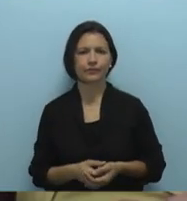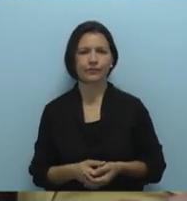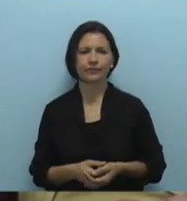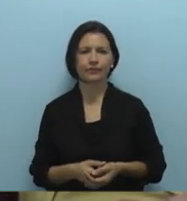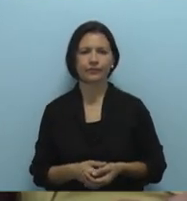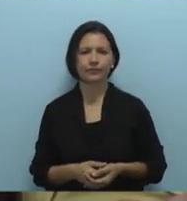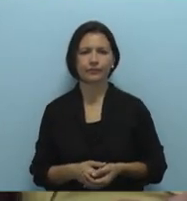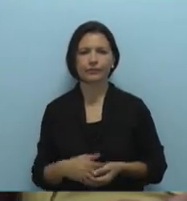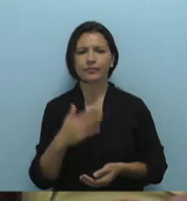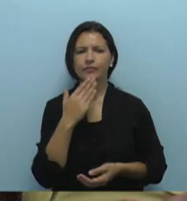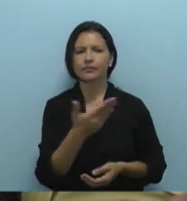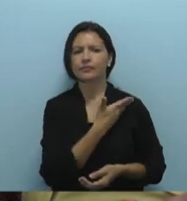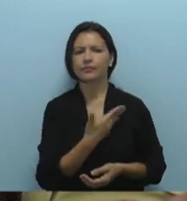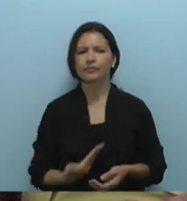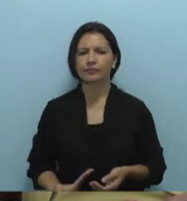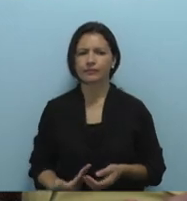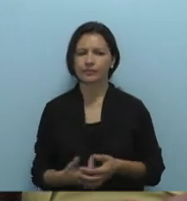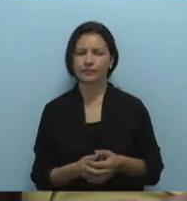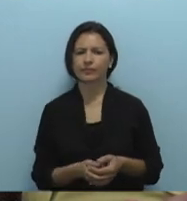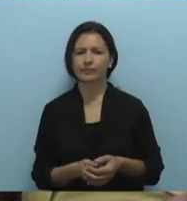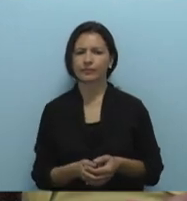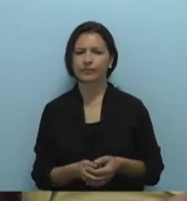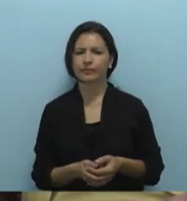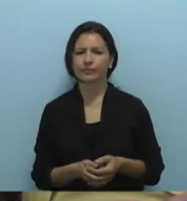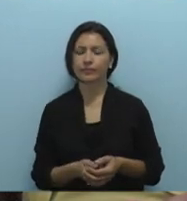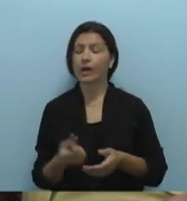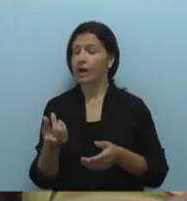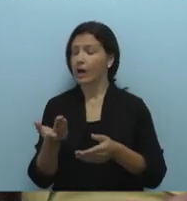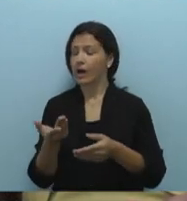Presidenta. Tal cual lo acordado en labor parlamentaria, es para